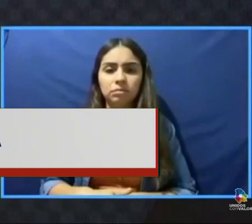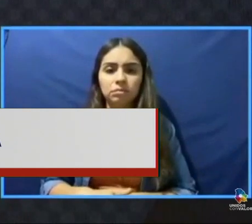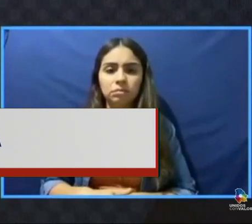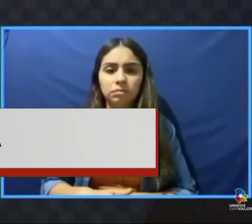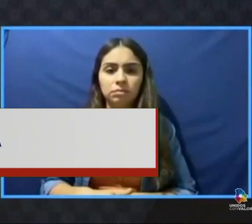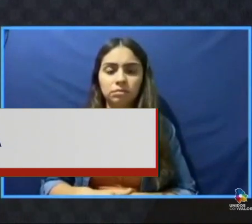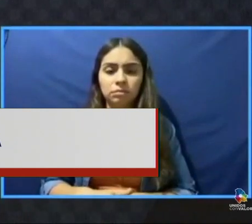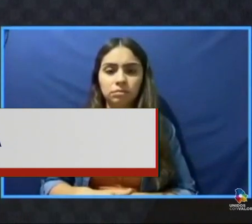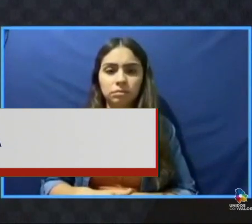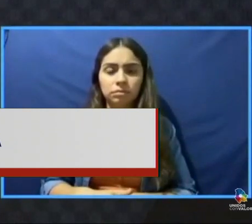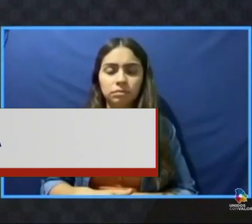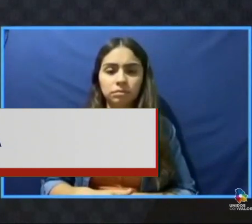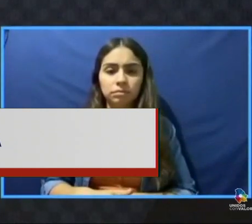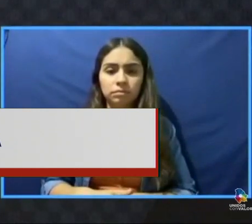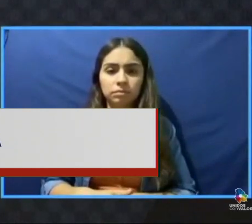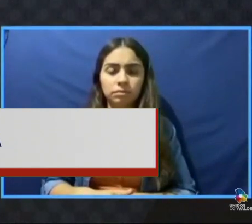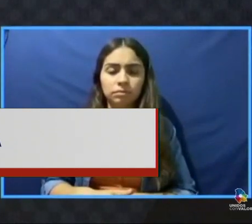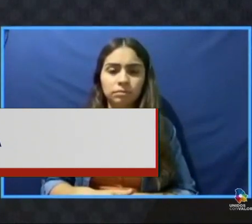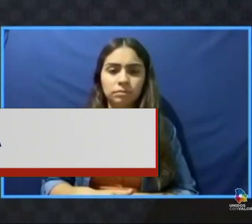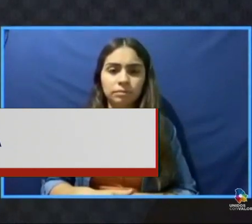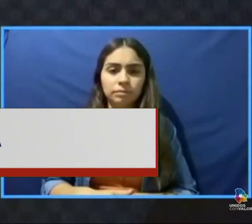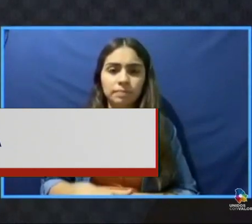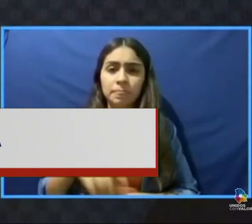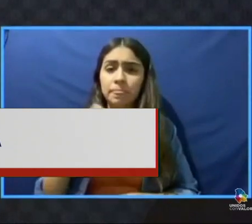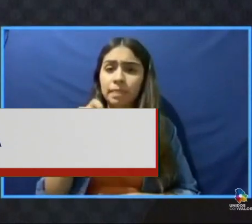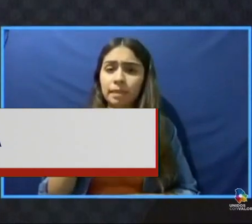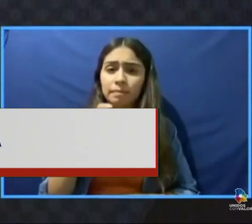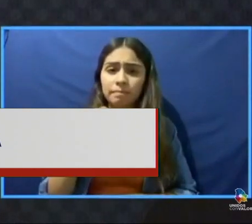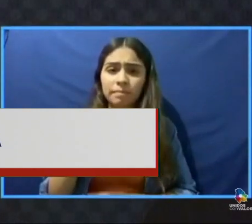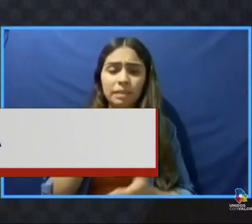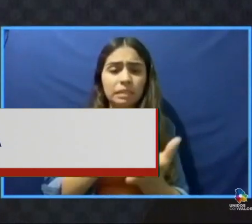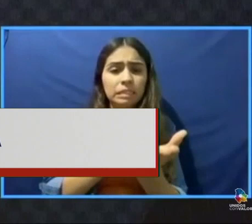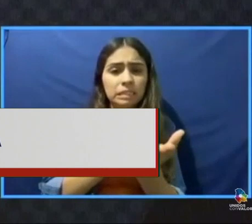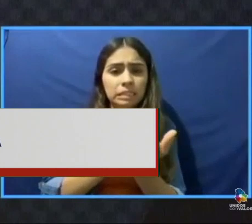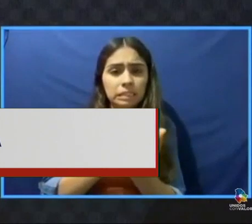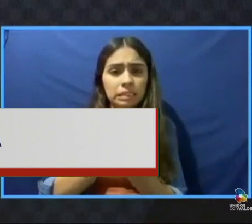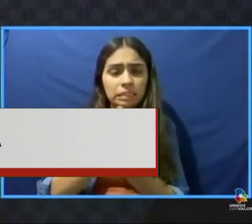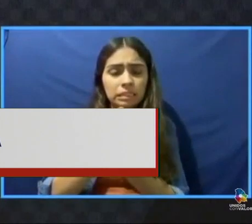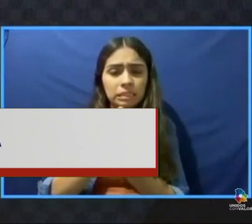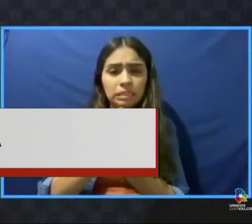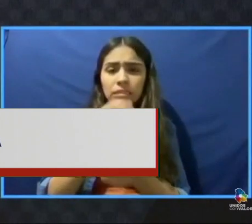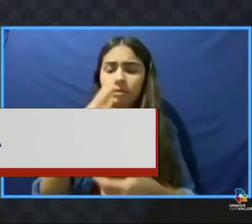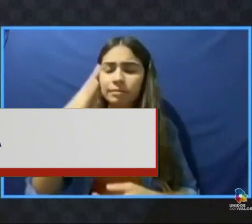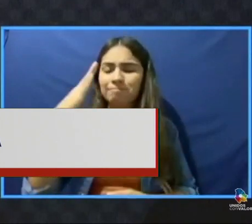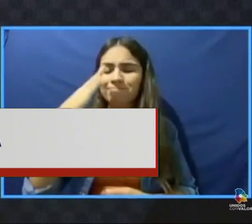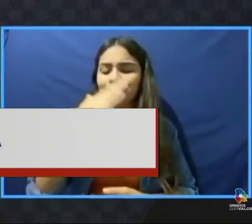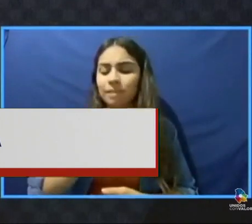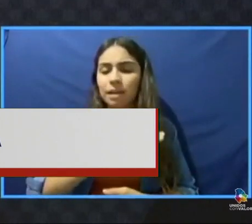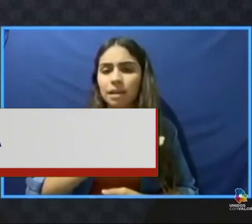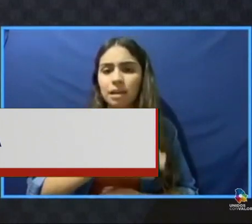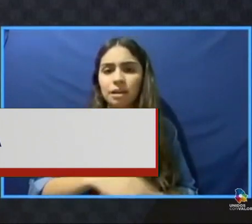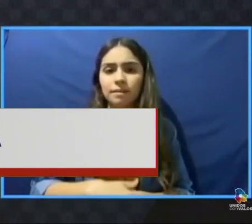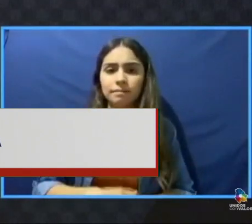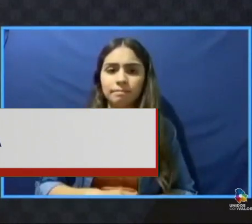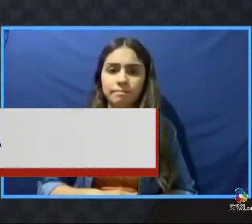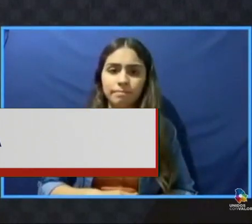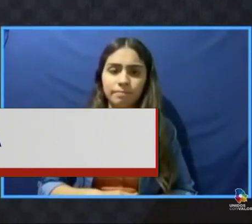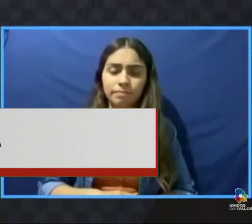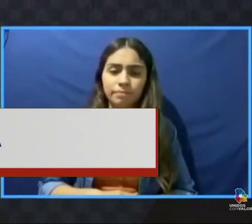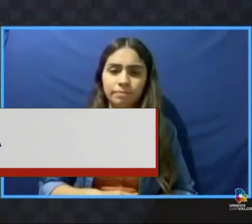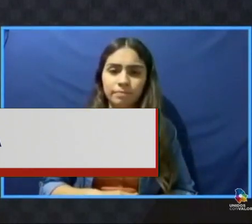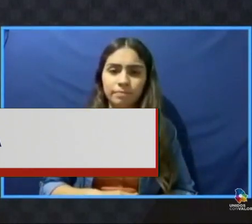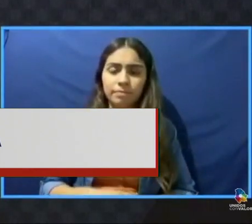del perito que ha estado observando y dando seguimiento a las